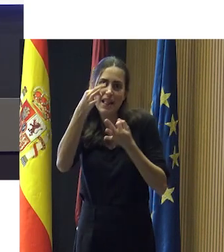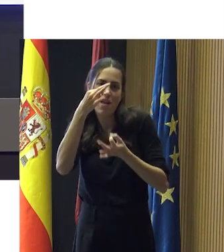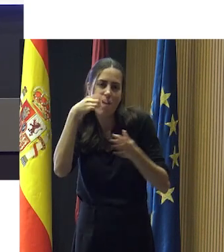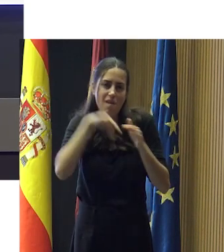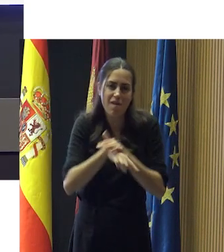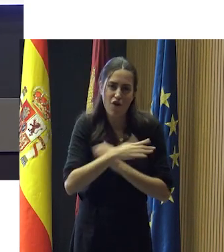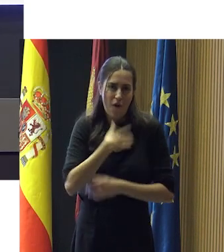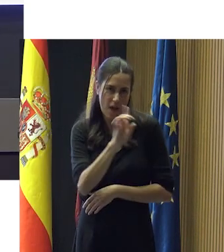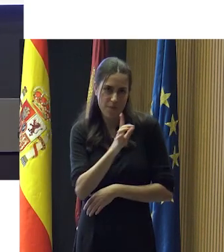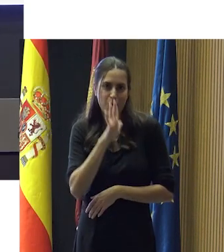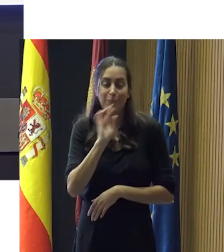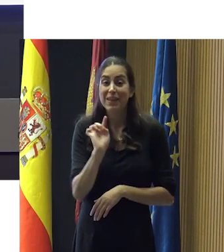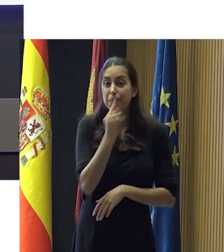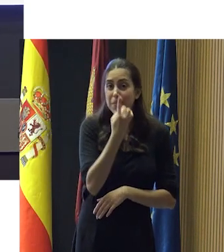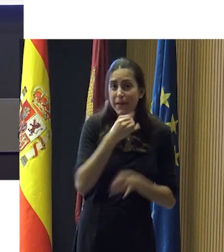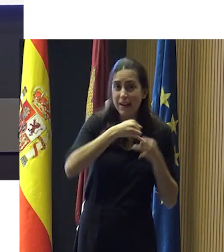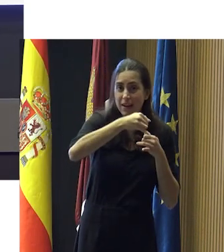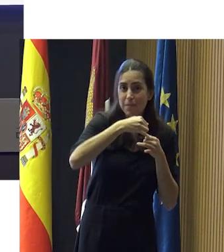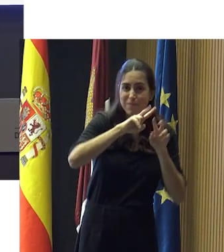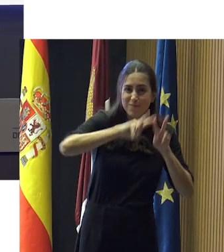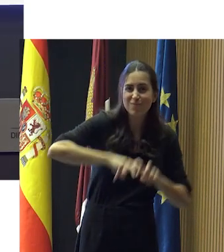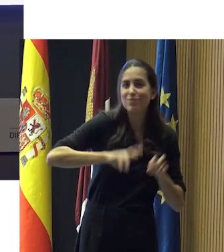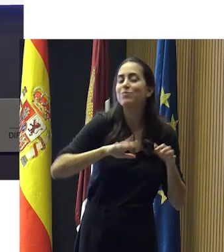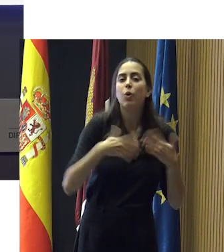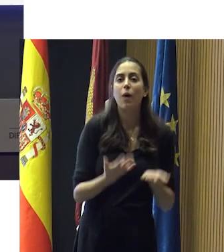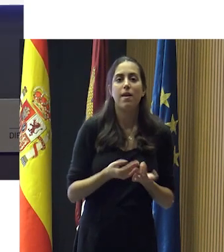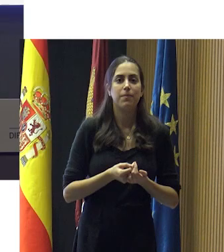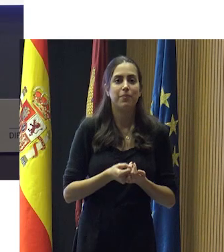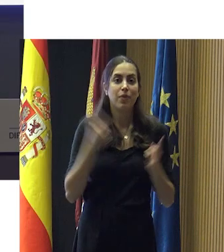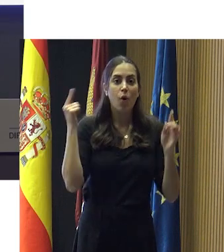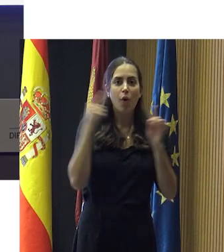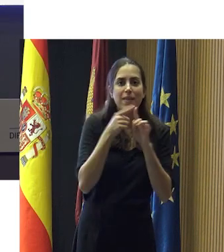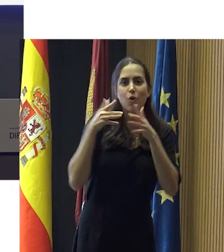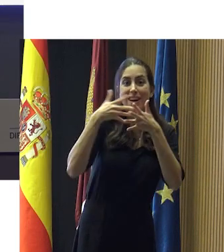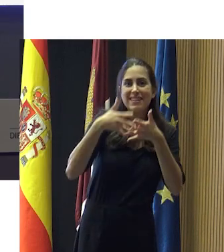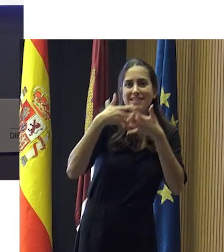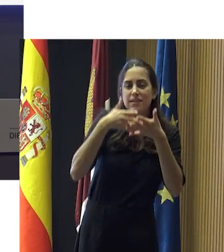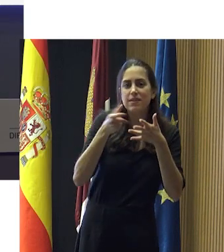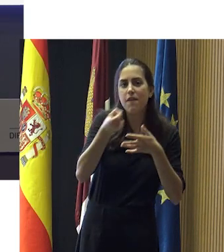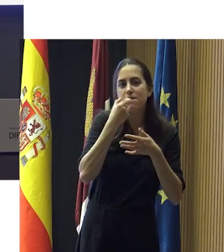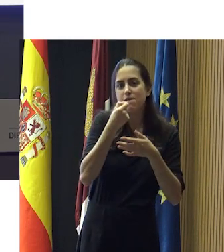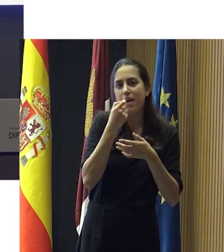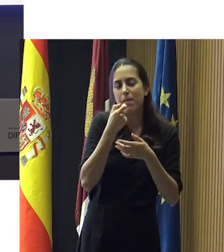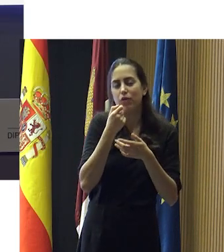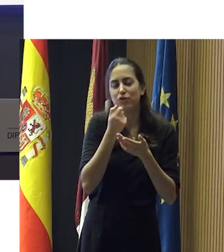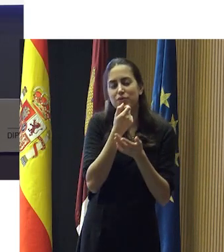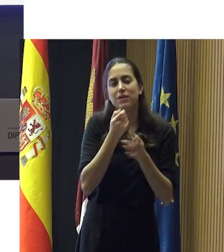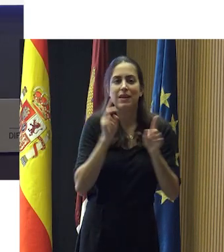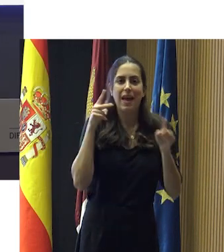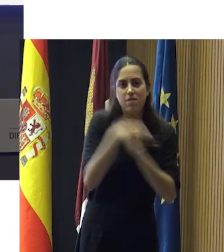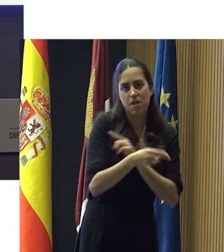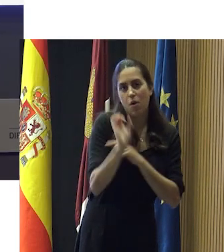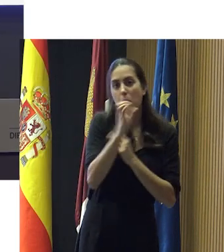consisten, pero sí que os diré que la primera de ellas es precisamente para intentar evitar la resistencia a fármacos o buscar